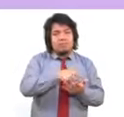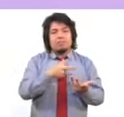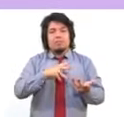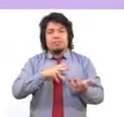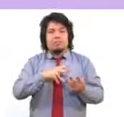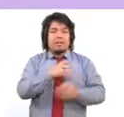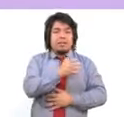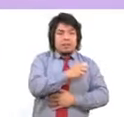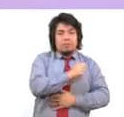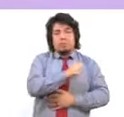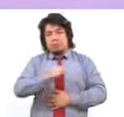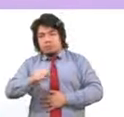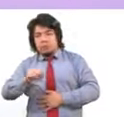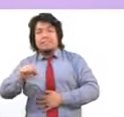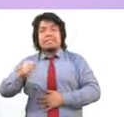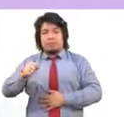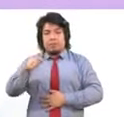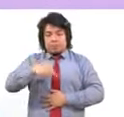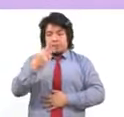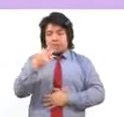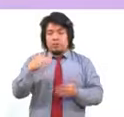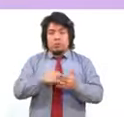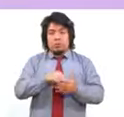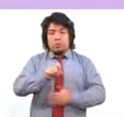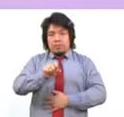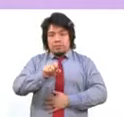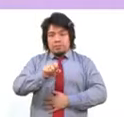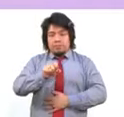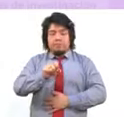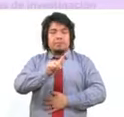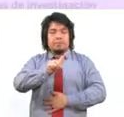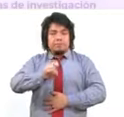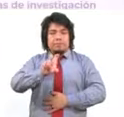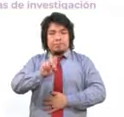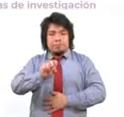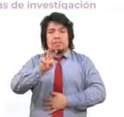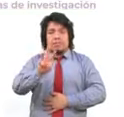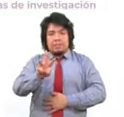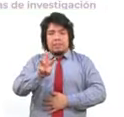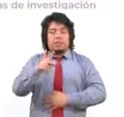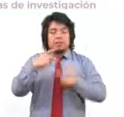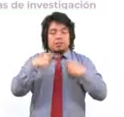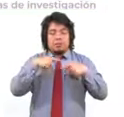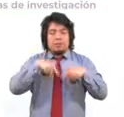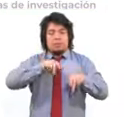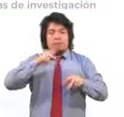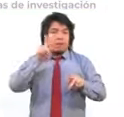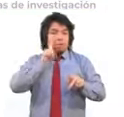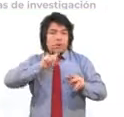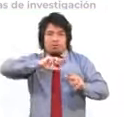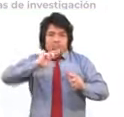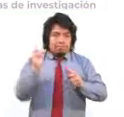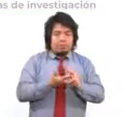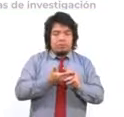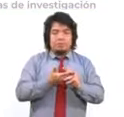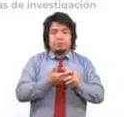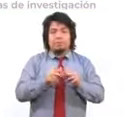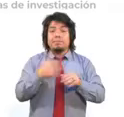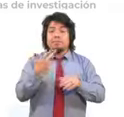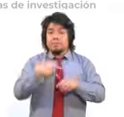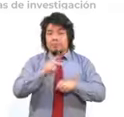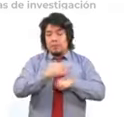y septiembre de 2020, tuvimos 133 casos de muertes violentas de mujeres, mientras que